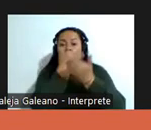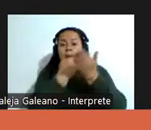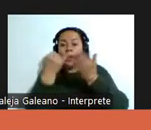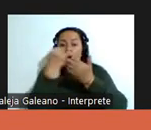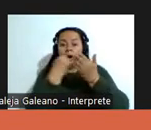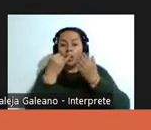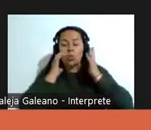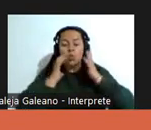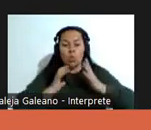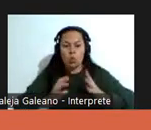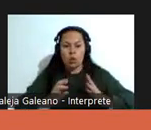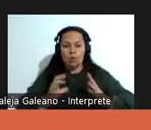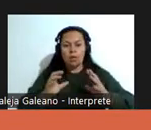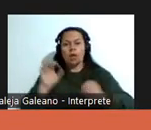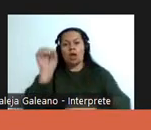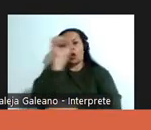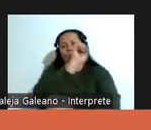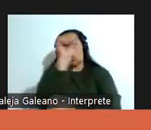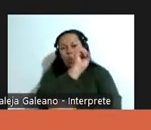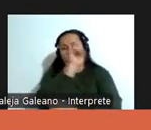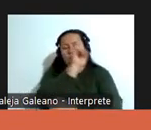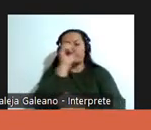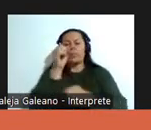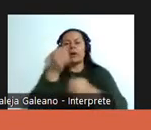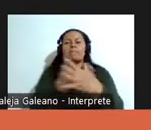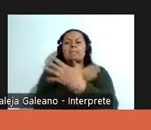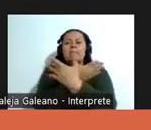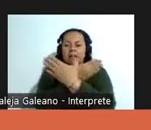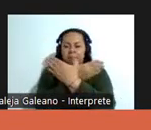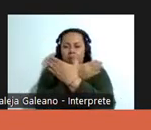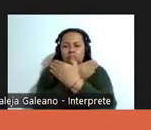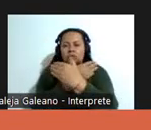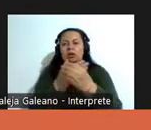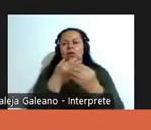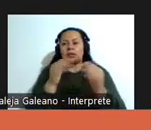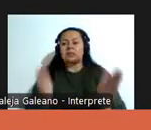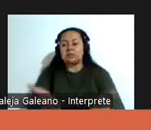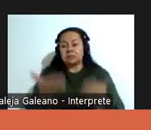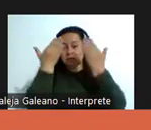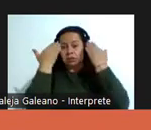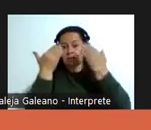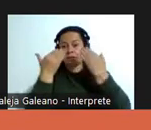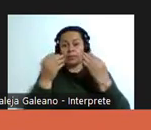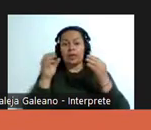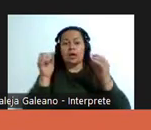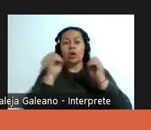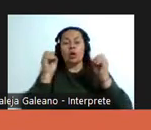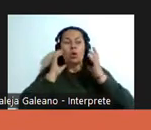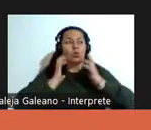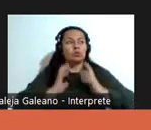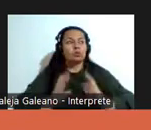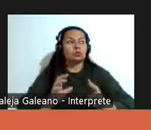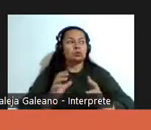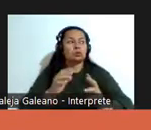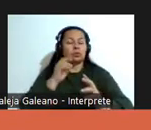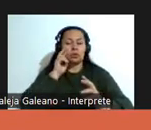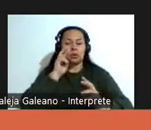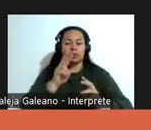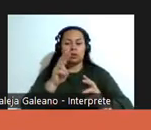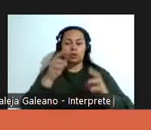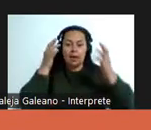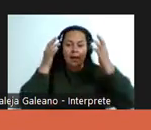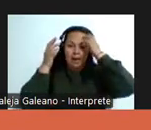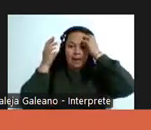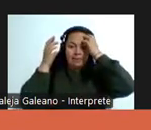Se vale dibujar un carro, se vale dibujar una mariposa, se vale dibujar una silueta con dos cabezas o